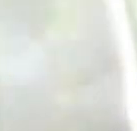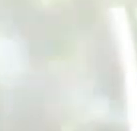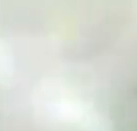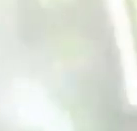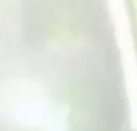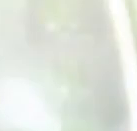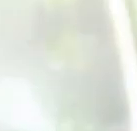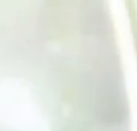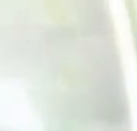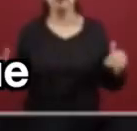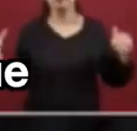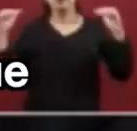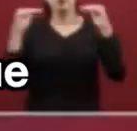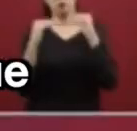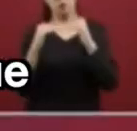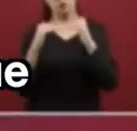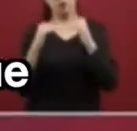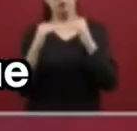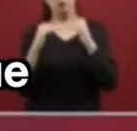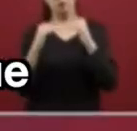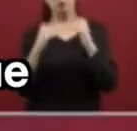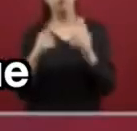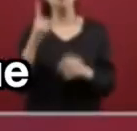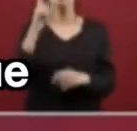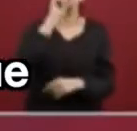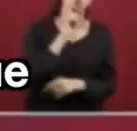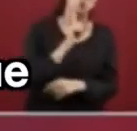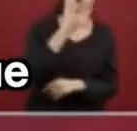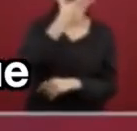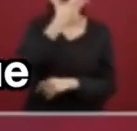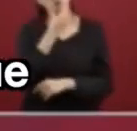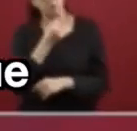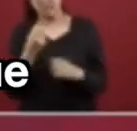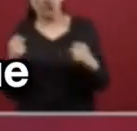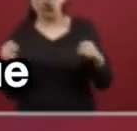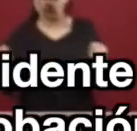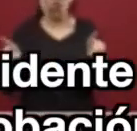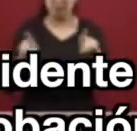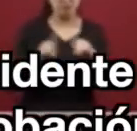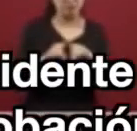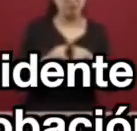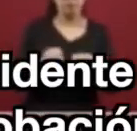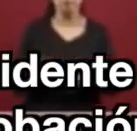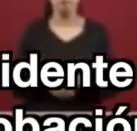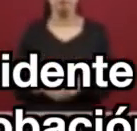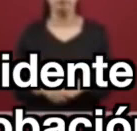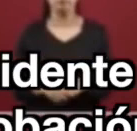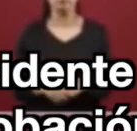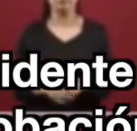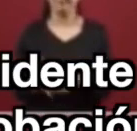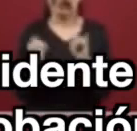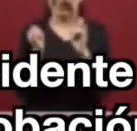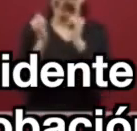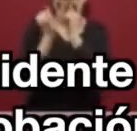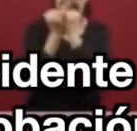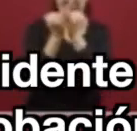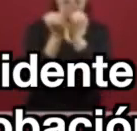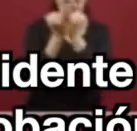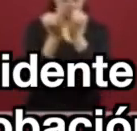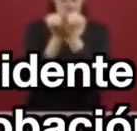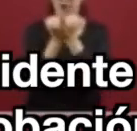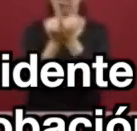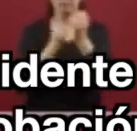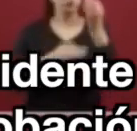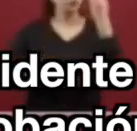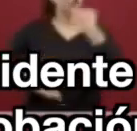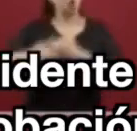Noticieros Teleurban. Frente a niños de educación primaria que tuvieron como invitados especiales en la conferencia de prensa matutina, el presidente Andrés